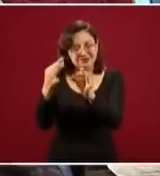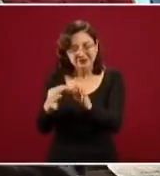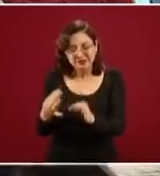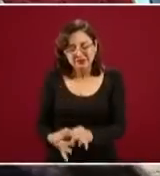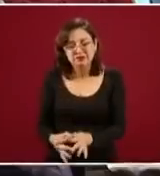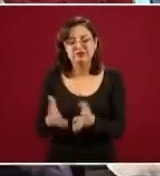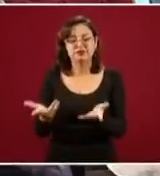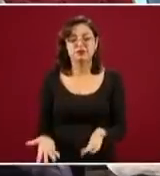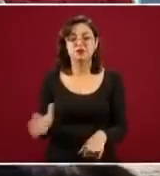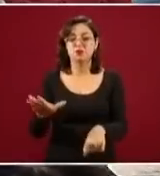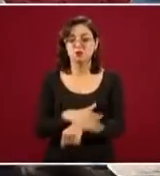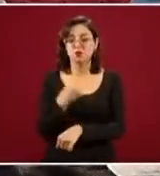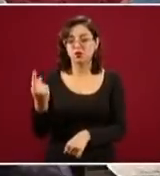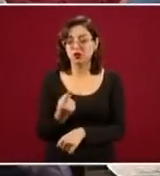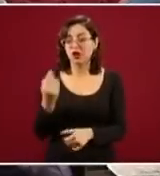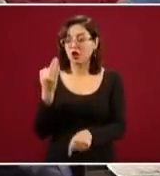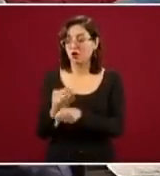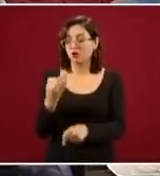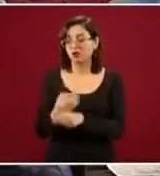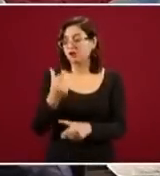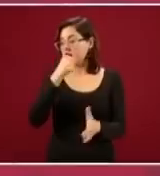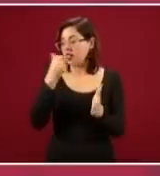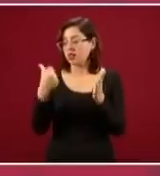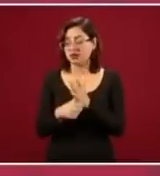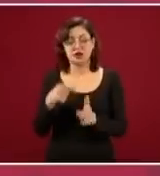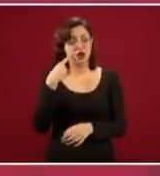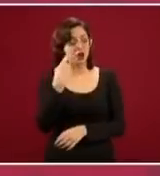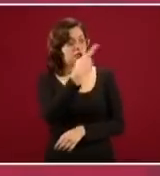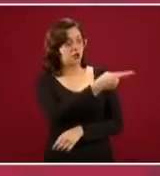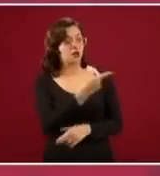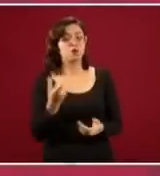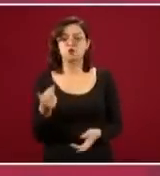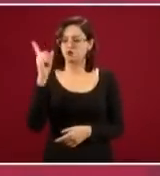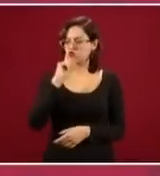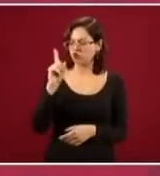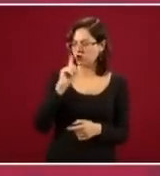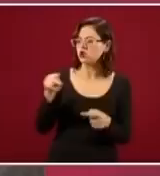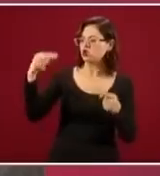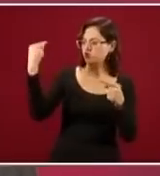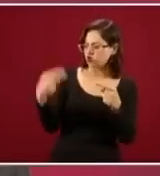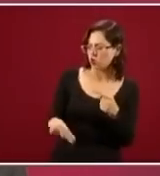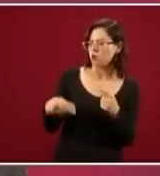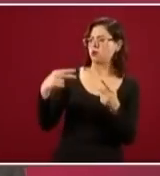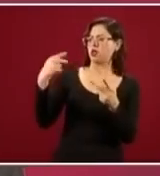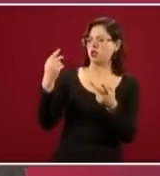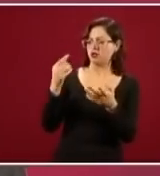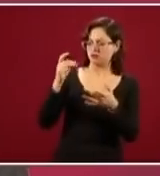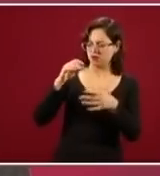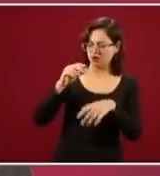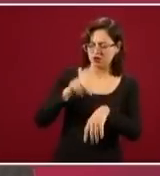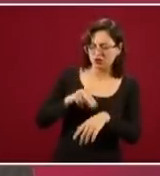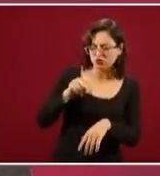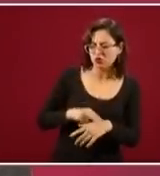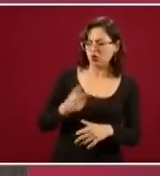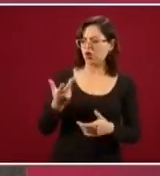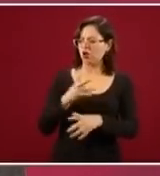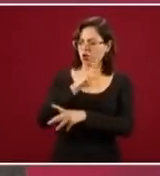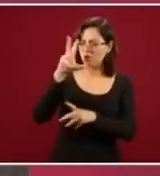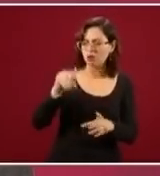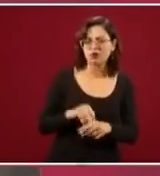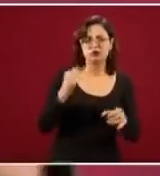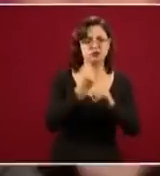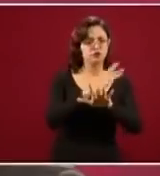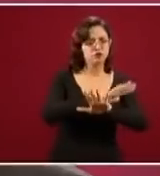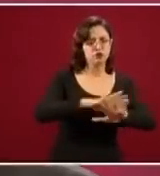médica responsable, profesional, que da la cara, da su nombre y da datos precisos. Entonces nos permite contrastar la